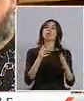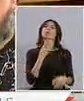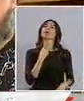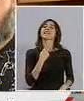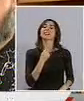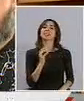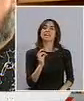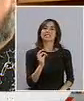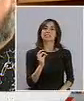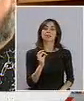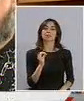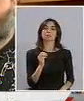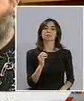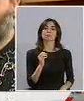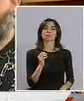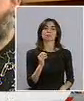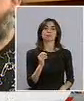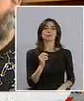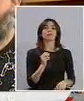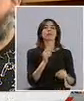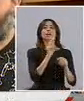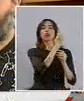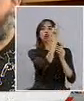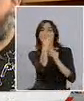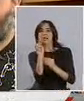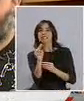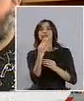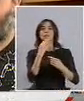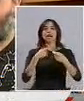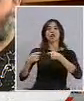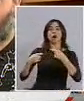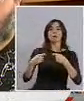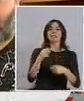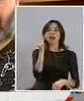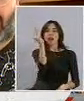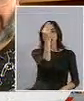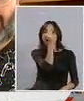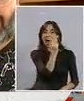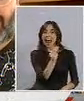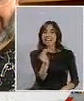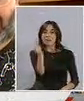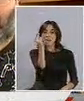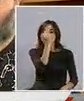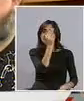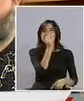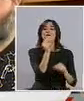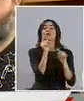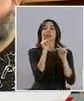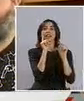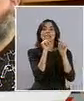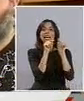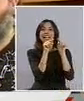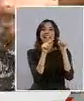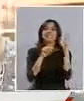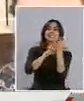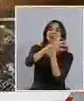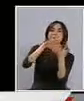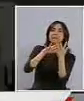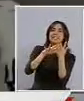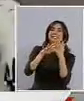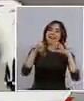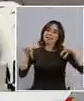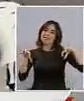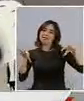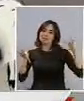tanto lo artístico como lo comercial. La animación tiene esa mezcla de esos dos mundos.